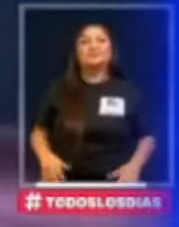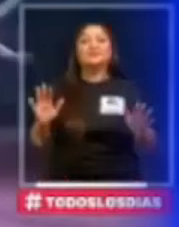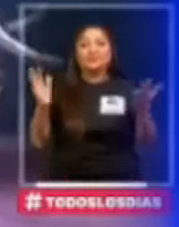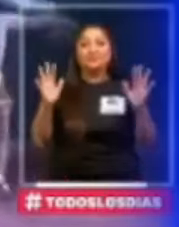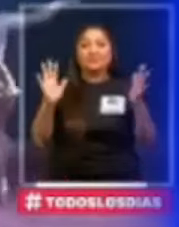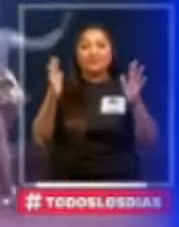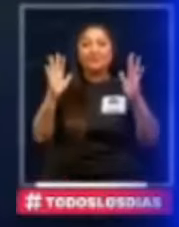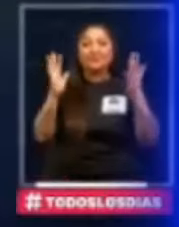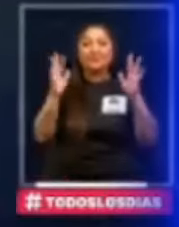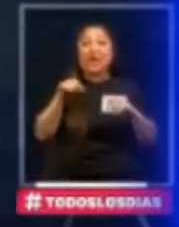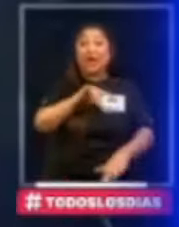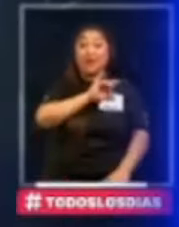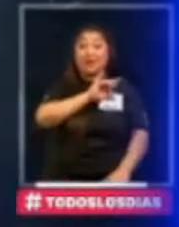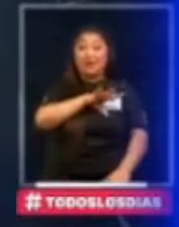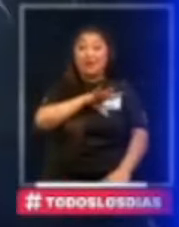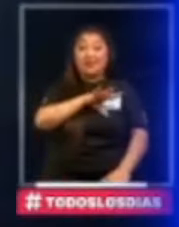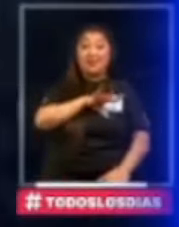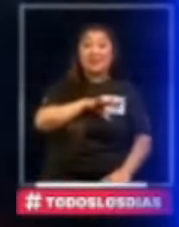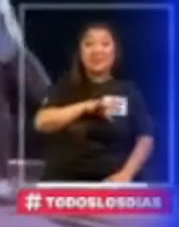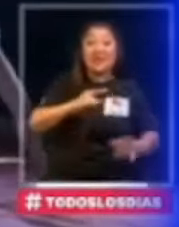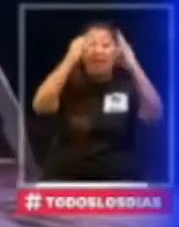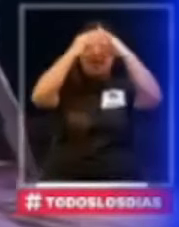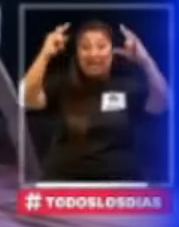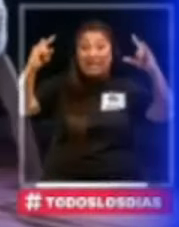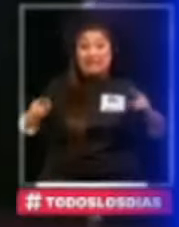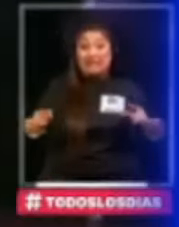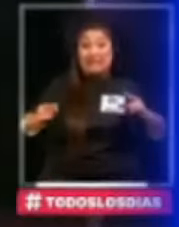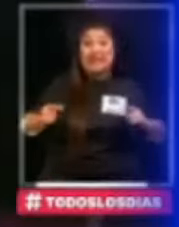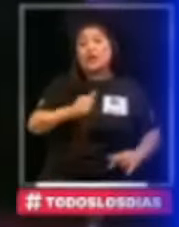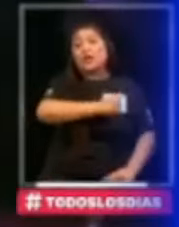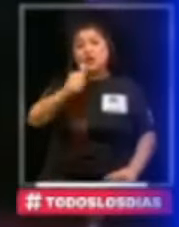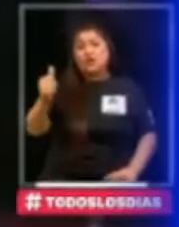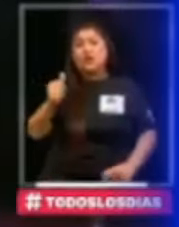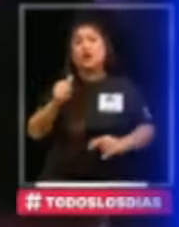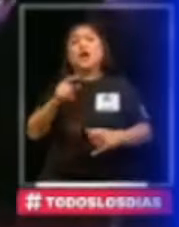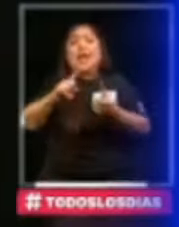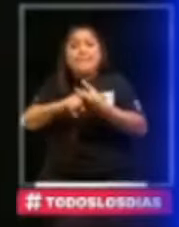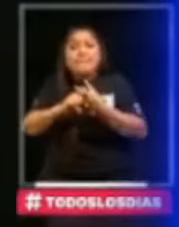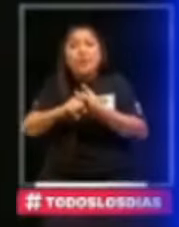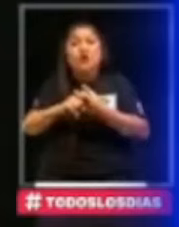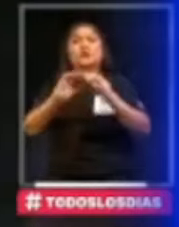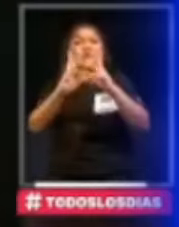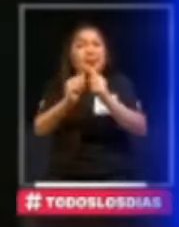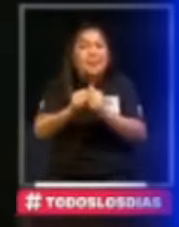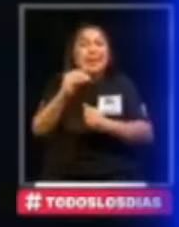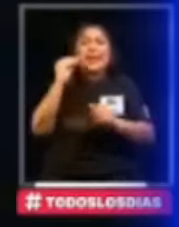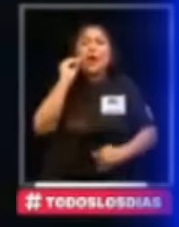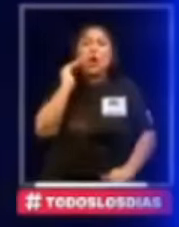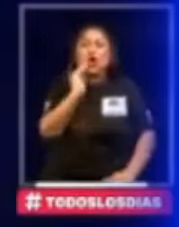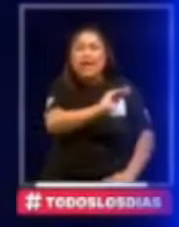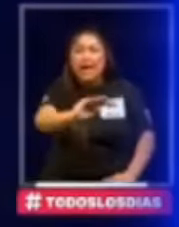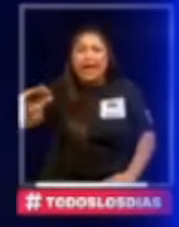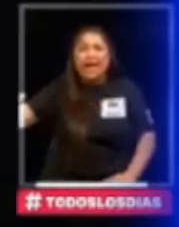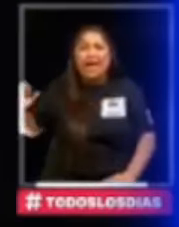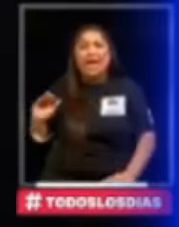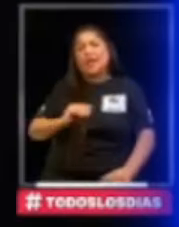En Chile el circo está involucrado a la familia, la esposa, los hijos, los nietos. Tengo 17 nietos y fuimos muy, muy cercanos, muy